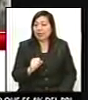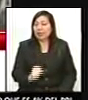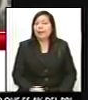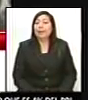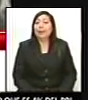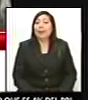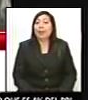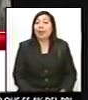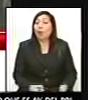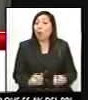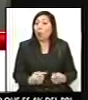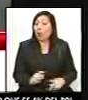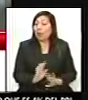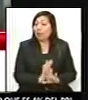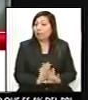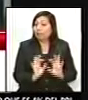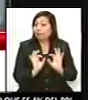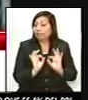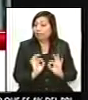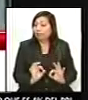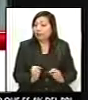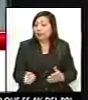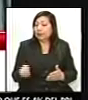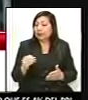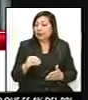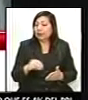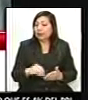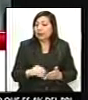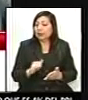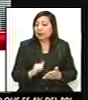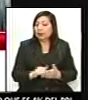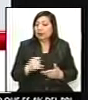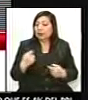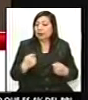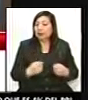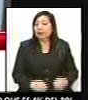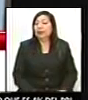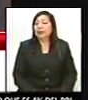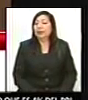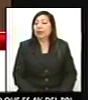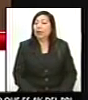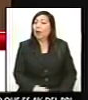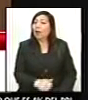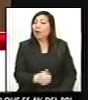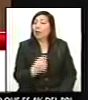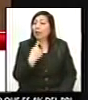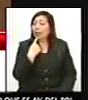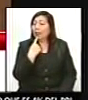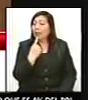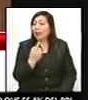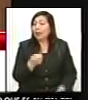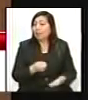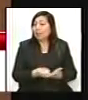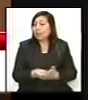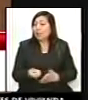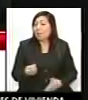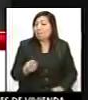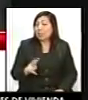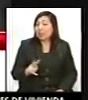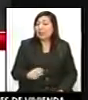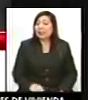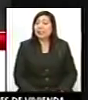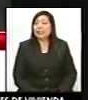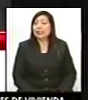palabras, cuando ya el proyecto había sido incorporado como proceso de inversión. De otro lado, se advirtió que el precio máximo de